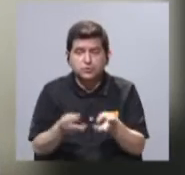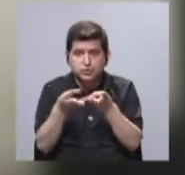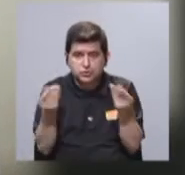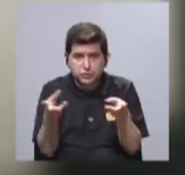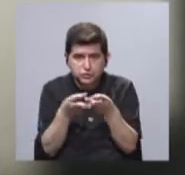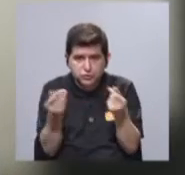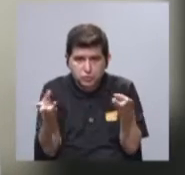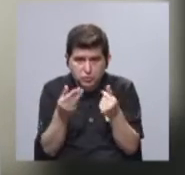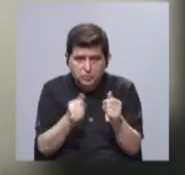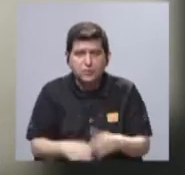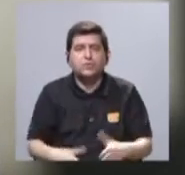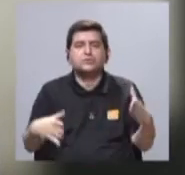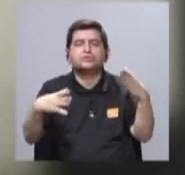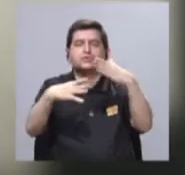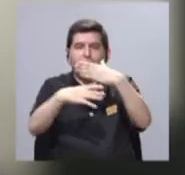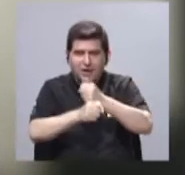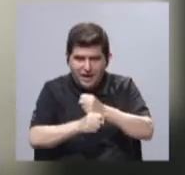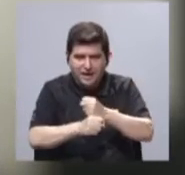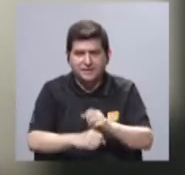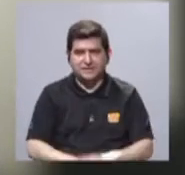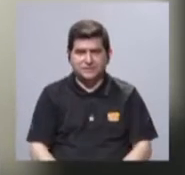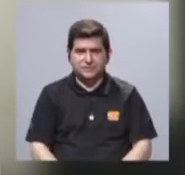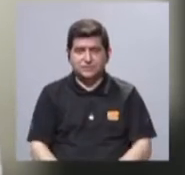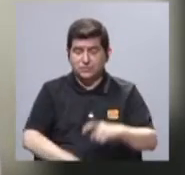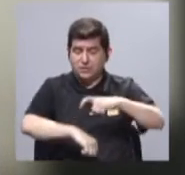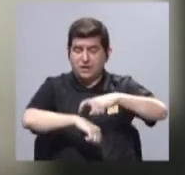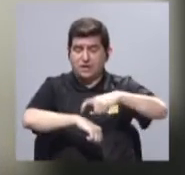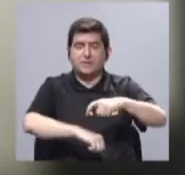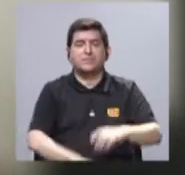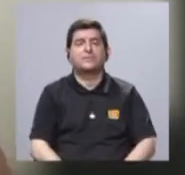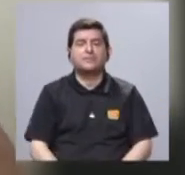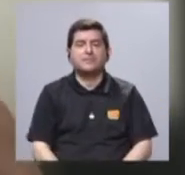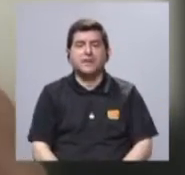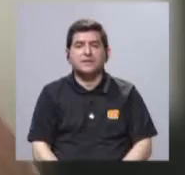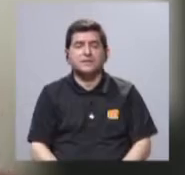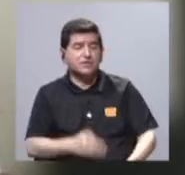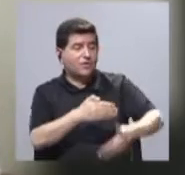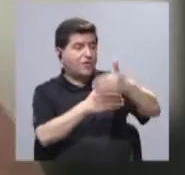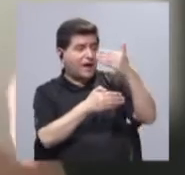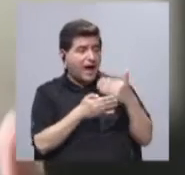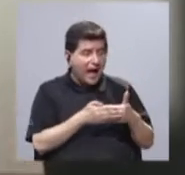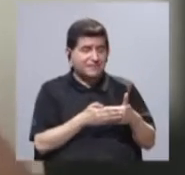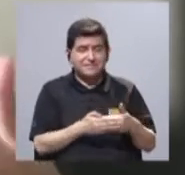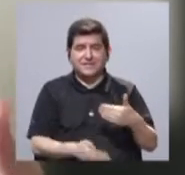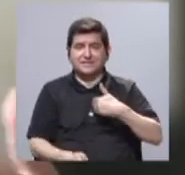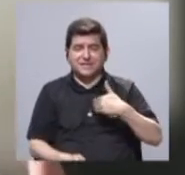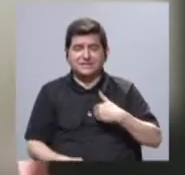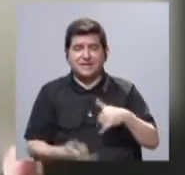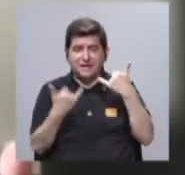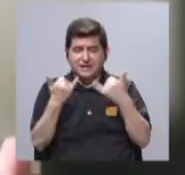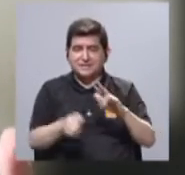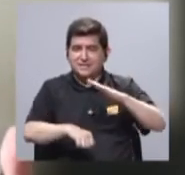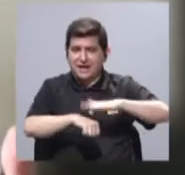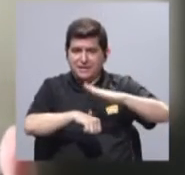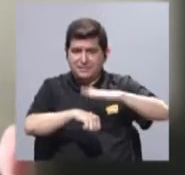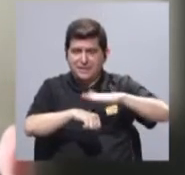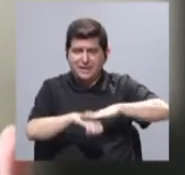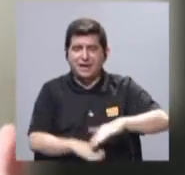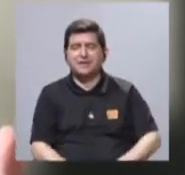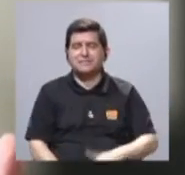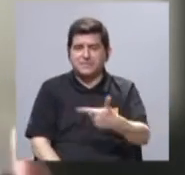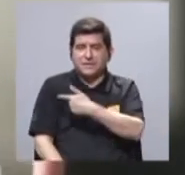antes de saber si las vacunas iban a funcionar o no de forma que todos los procesos de desarrollo de producción etcétera se han